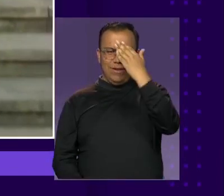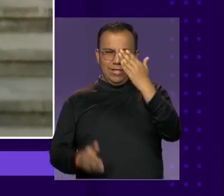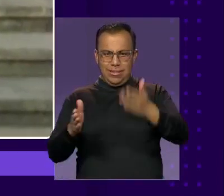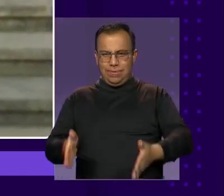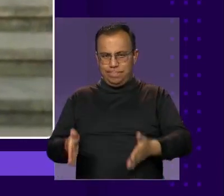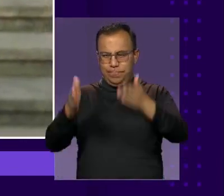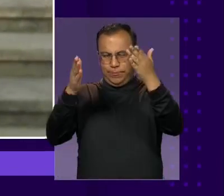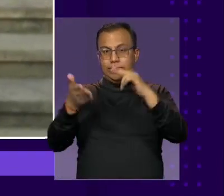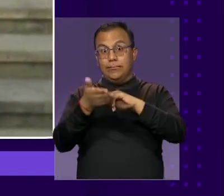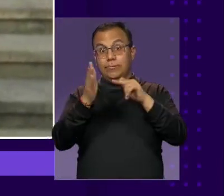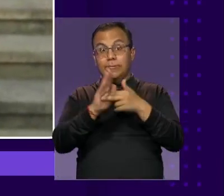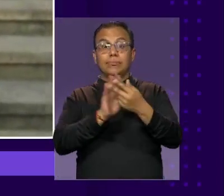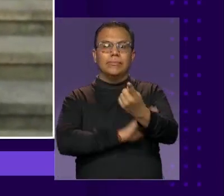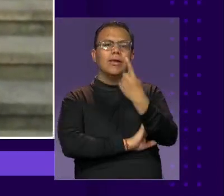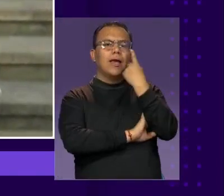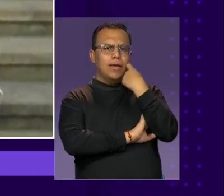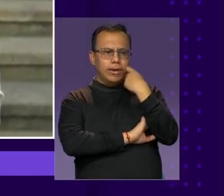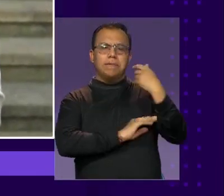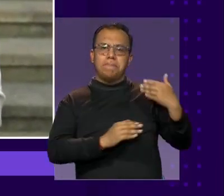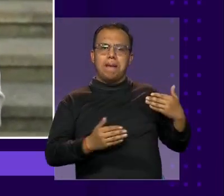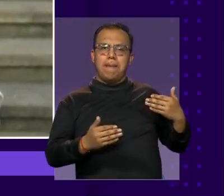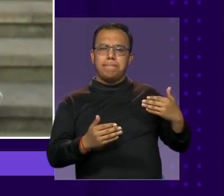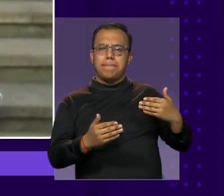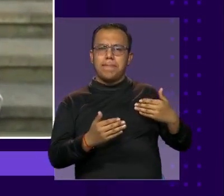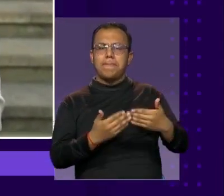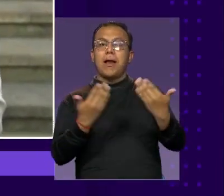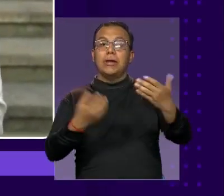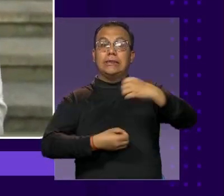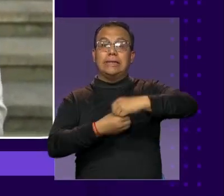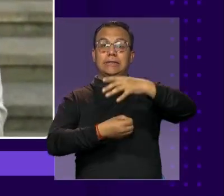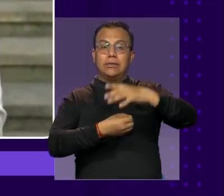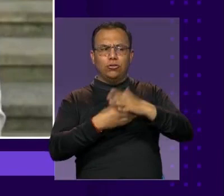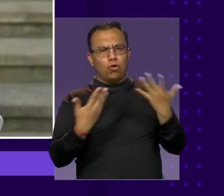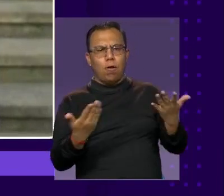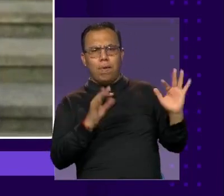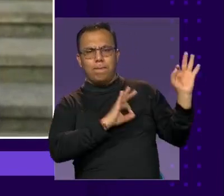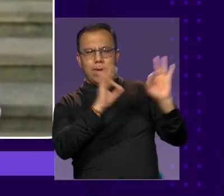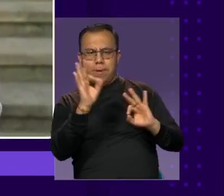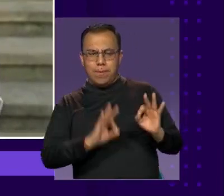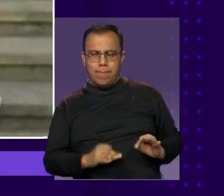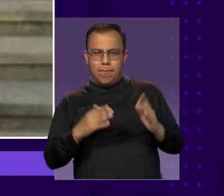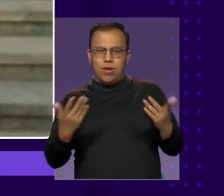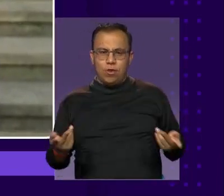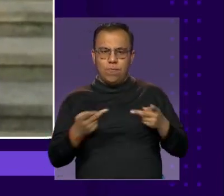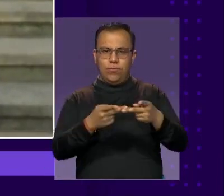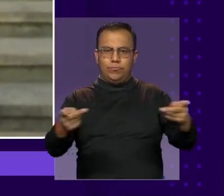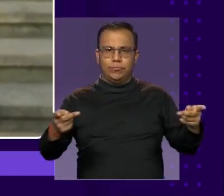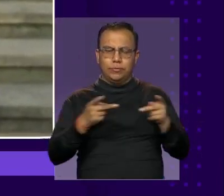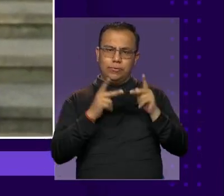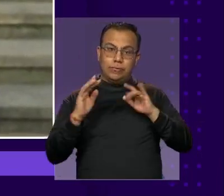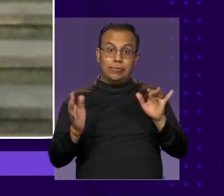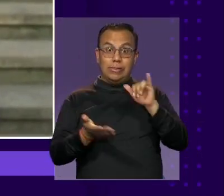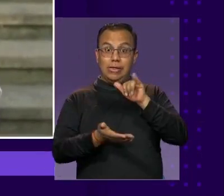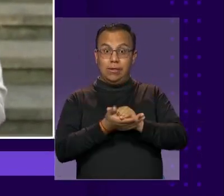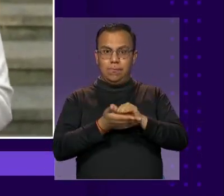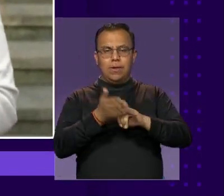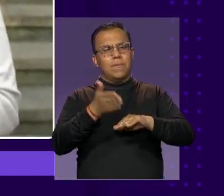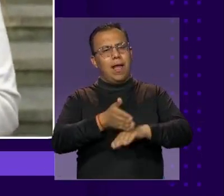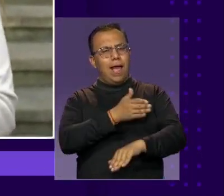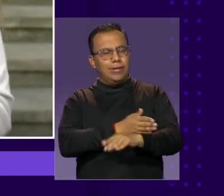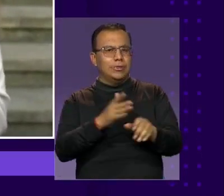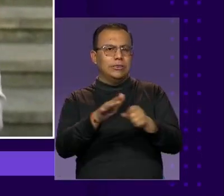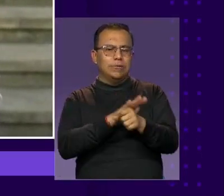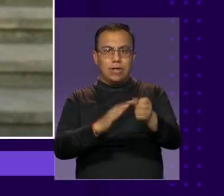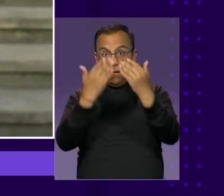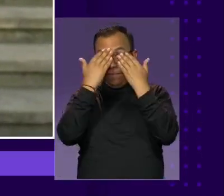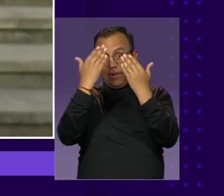Justicia. Eso desde ayer viene pasando y el distrito ya ha implementado varias medidas. Es por ello que los puntos de concentración no se dan como en la anterior ocasión